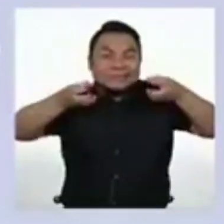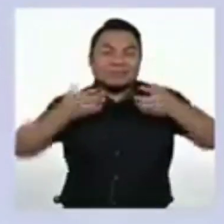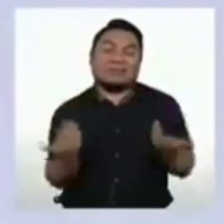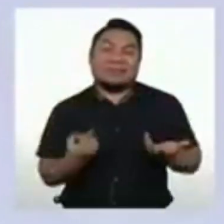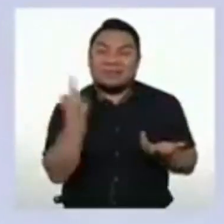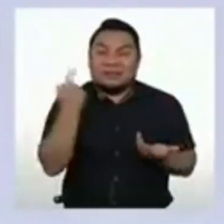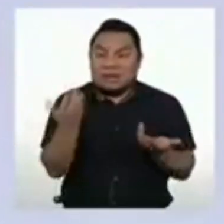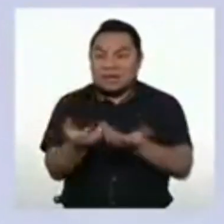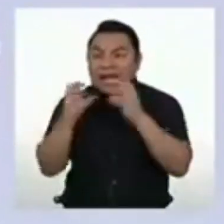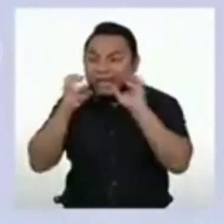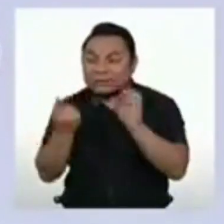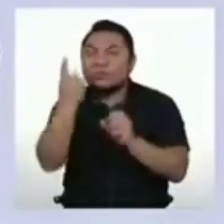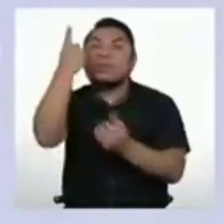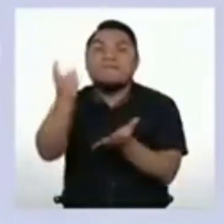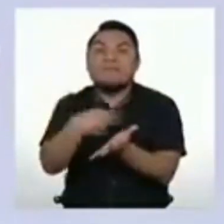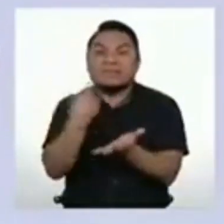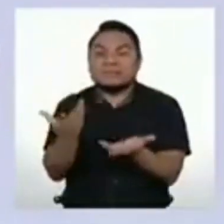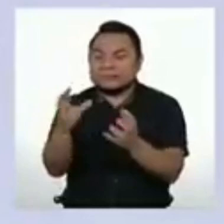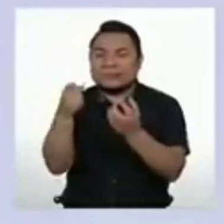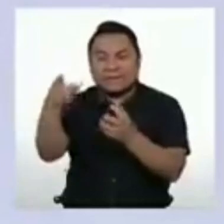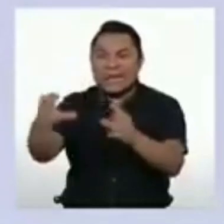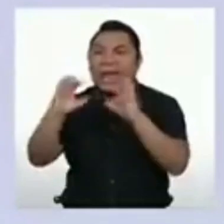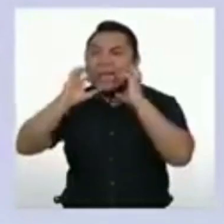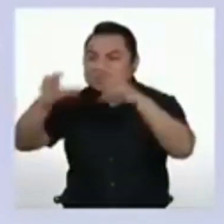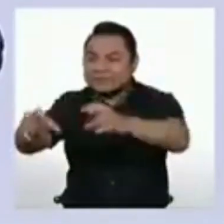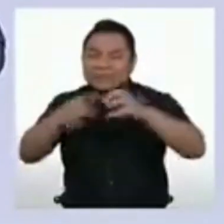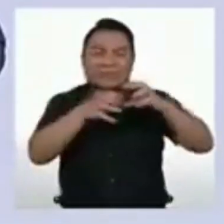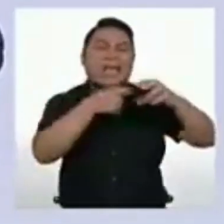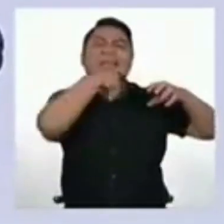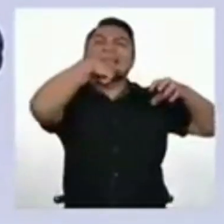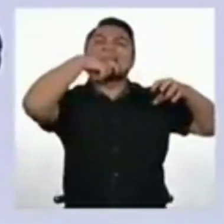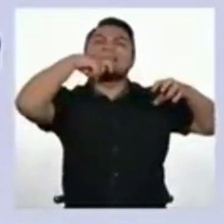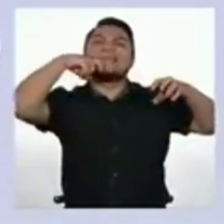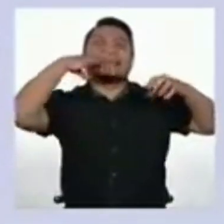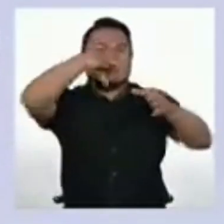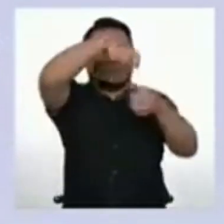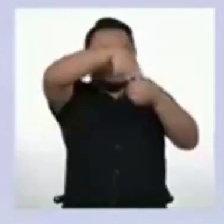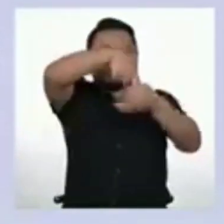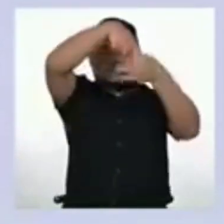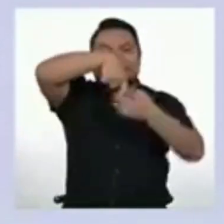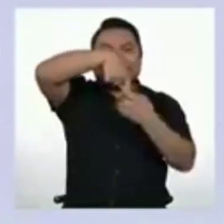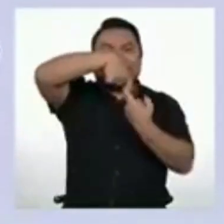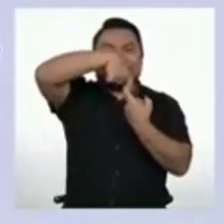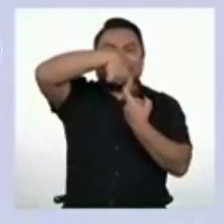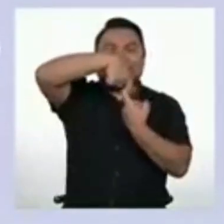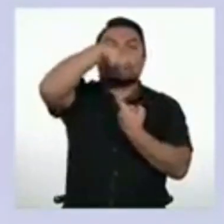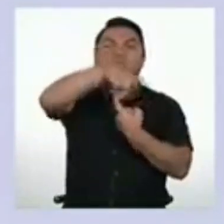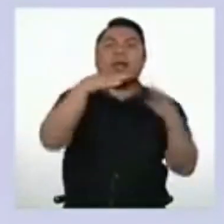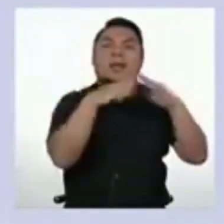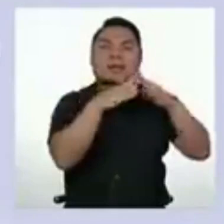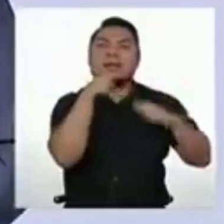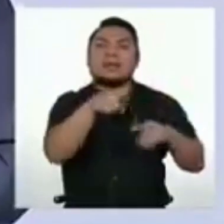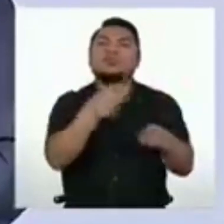había una cosecha de maíz al año, ellos hacían secar el maíz colgándolo en sus casas. Este maíz seco se conoce